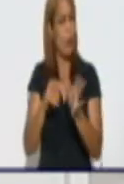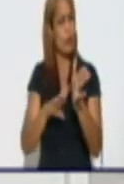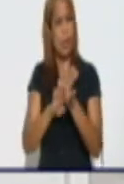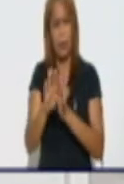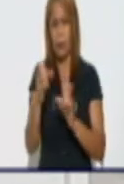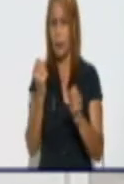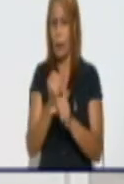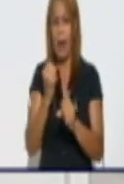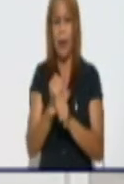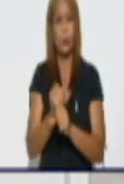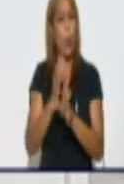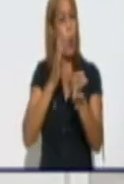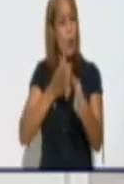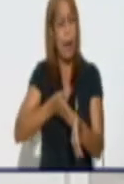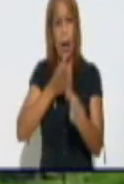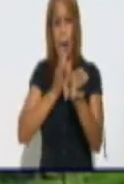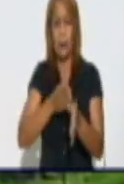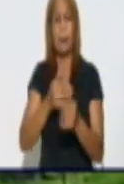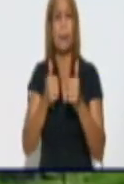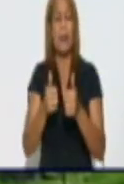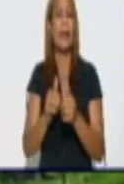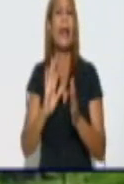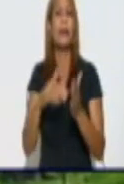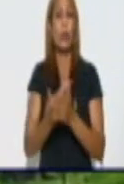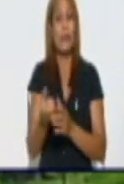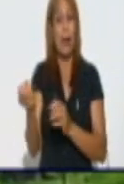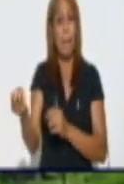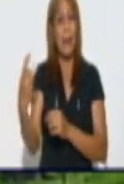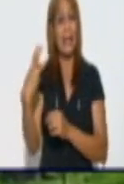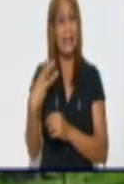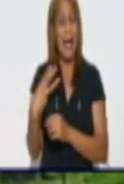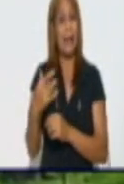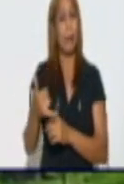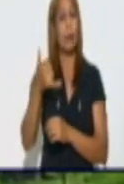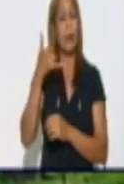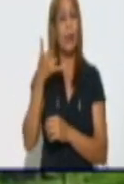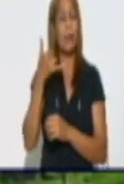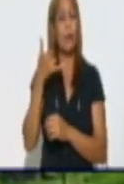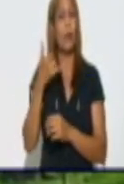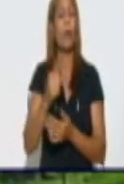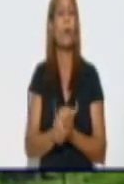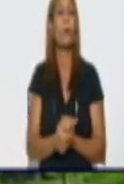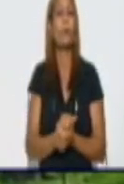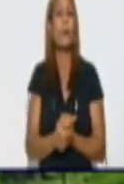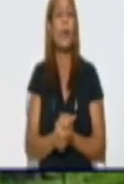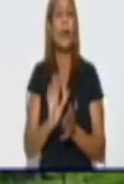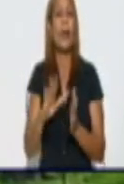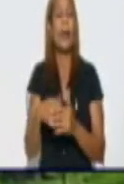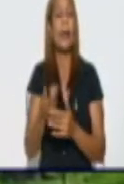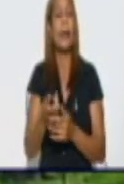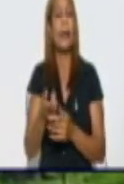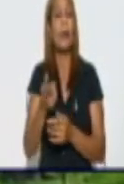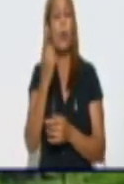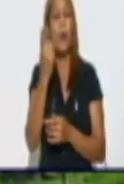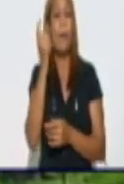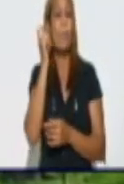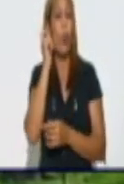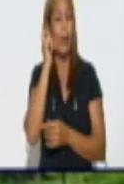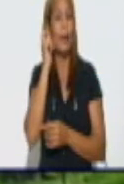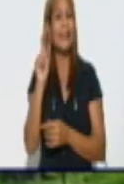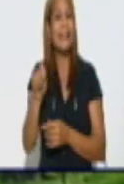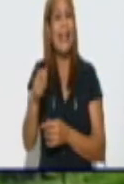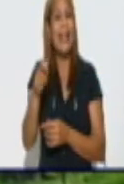la marcha. Positivo. Gracias, Millán. Acabo de recibir un mensaje de nuestra compañera de la radio, Idania Guerra. Millán está